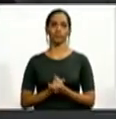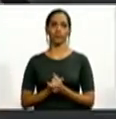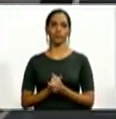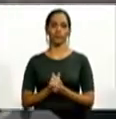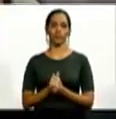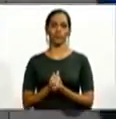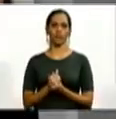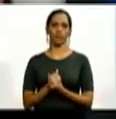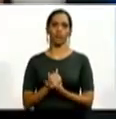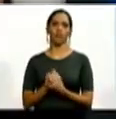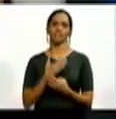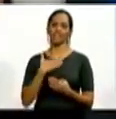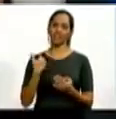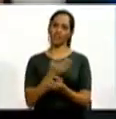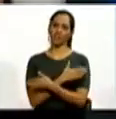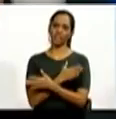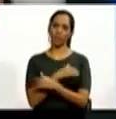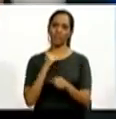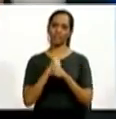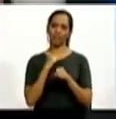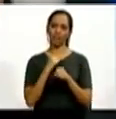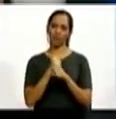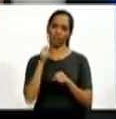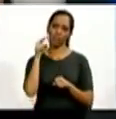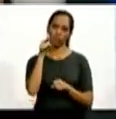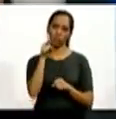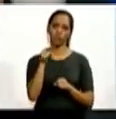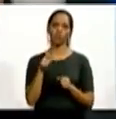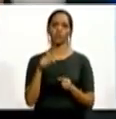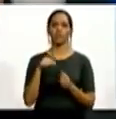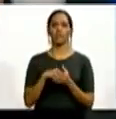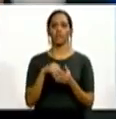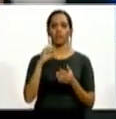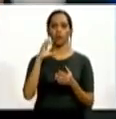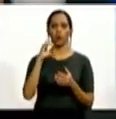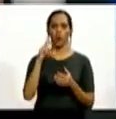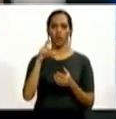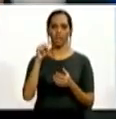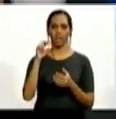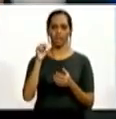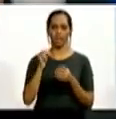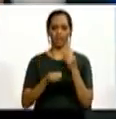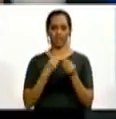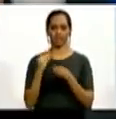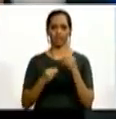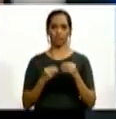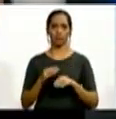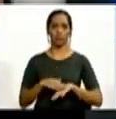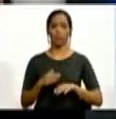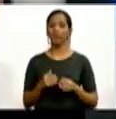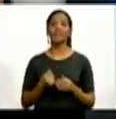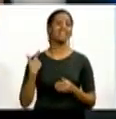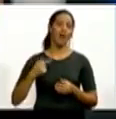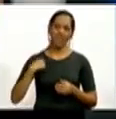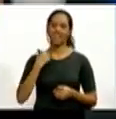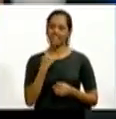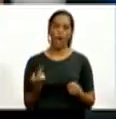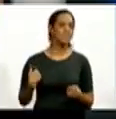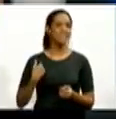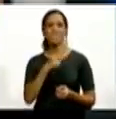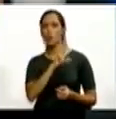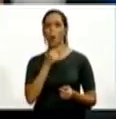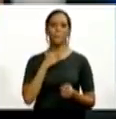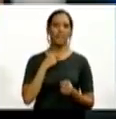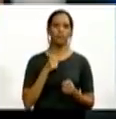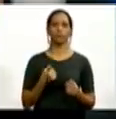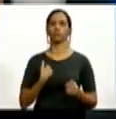Yo te quiero felicitar a ti por este trabajo que tú y Colina vienen desempeñando, porque tengo que decirlo así, a mí no me gusta.